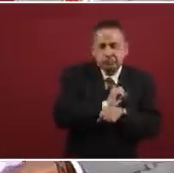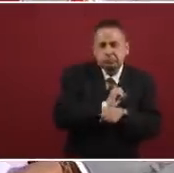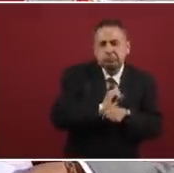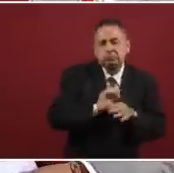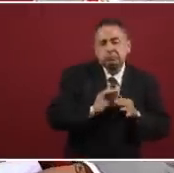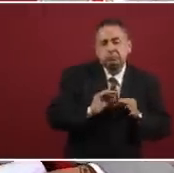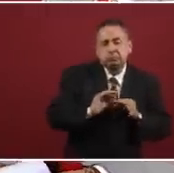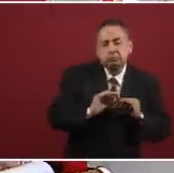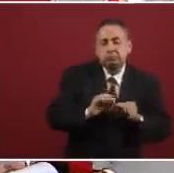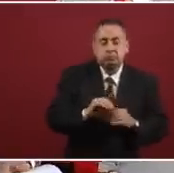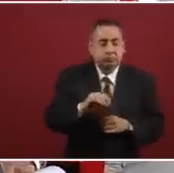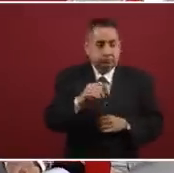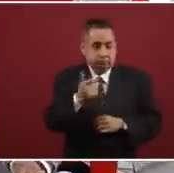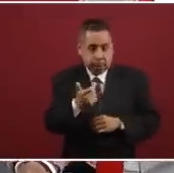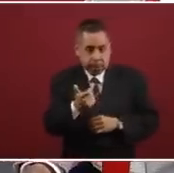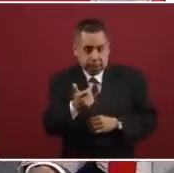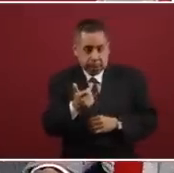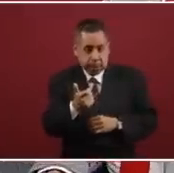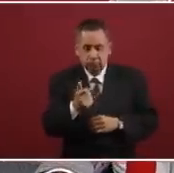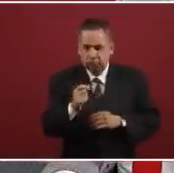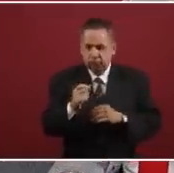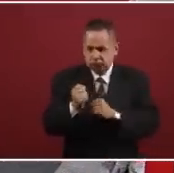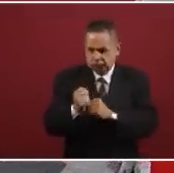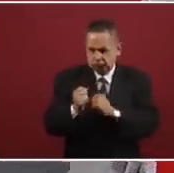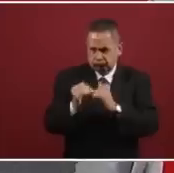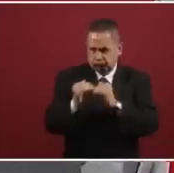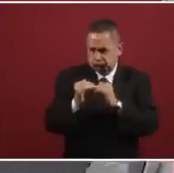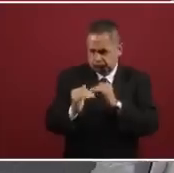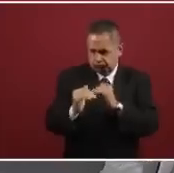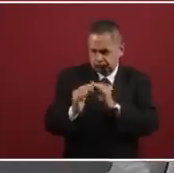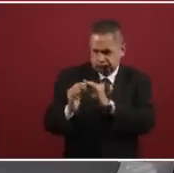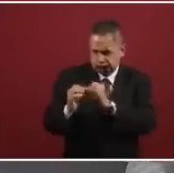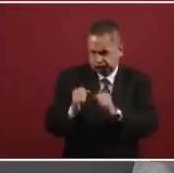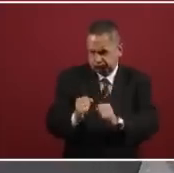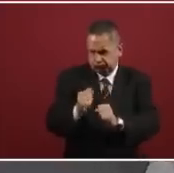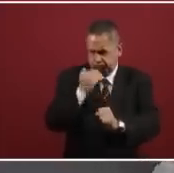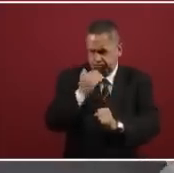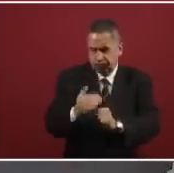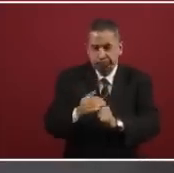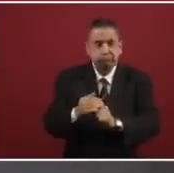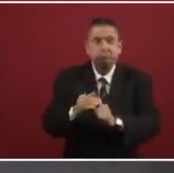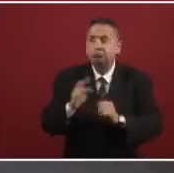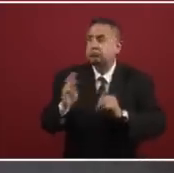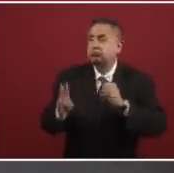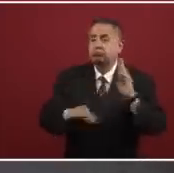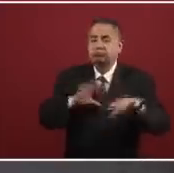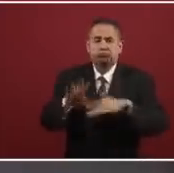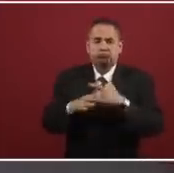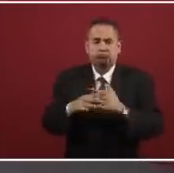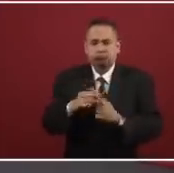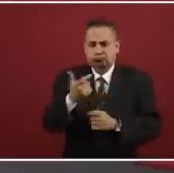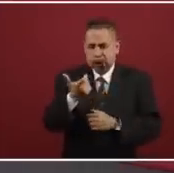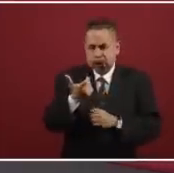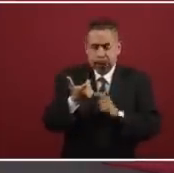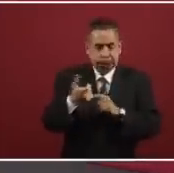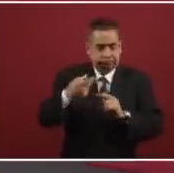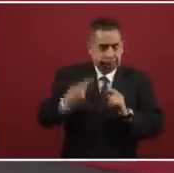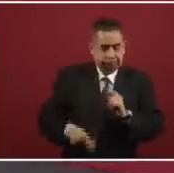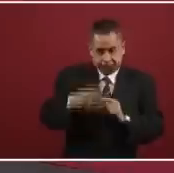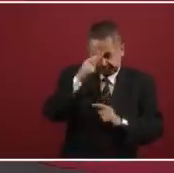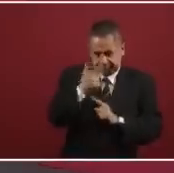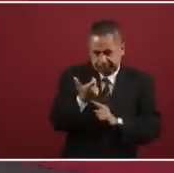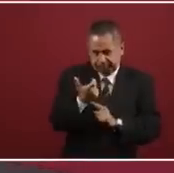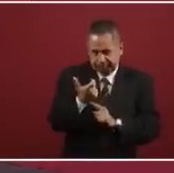de que el peso es la moneda que más se ha fortalecido en el mundo